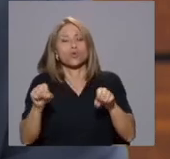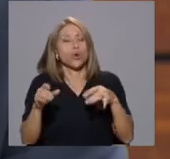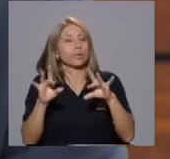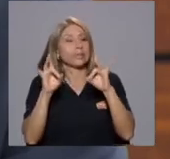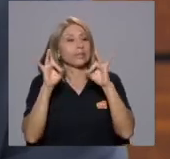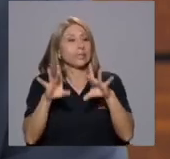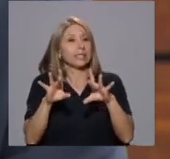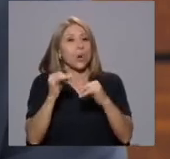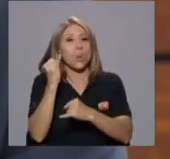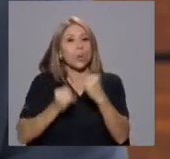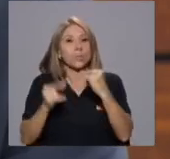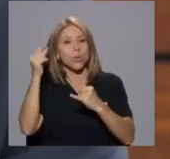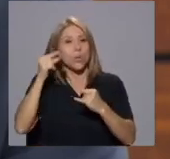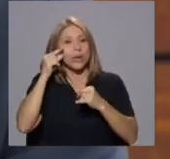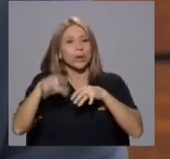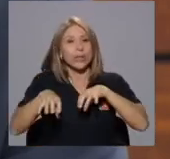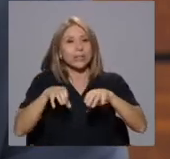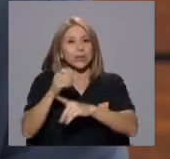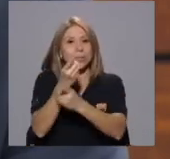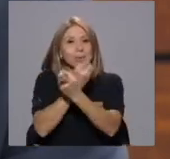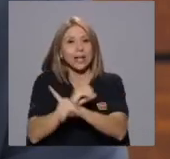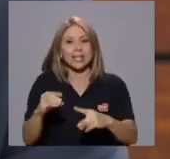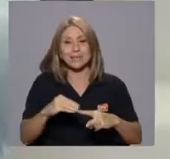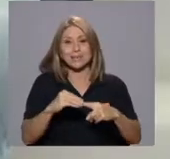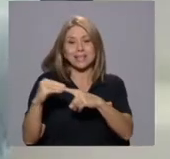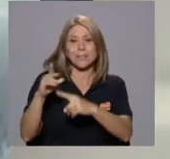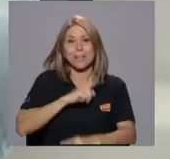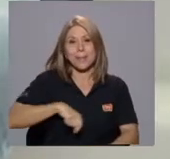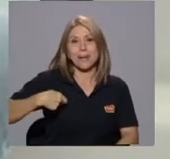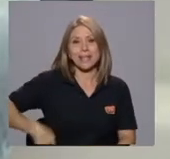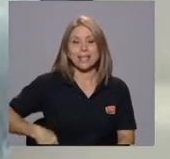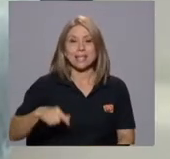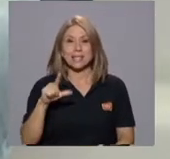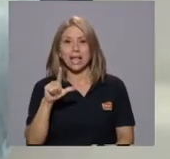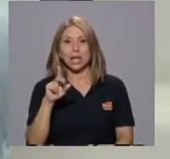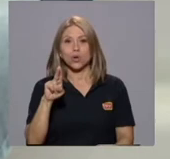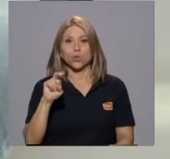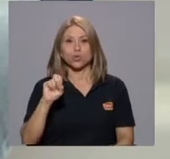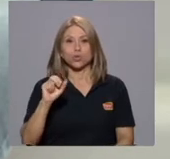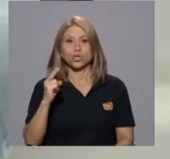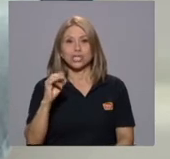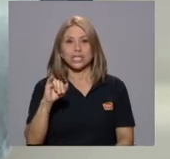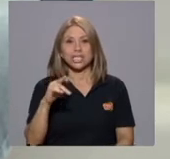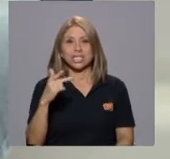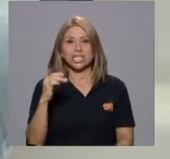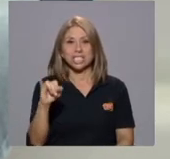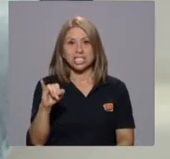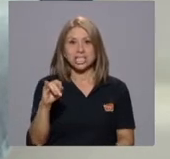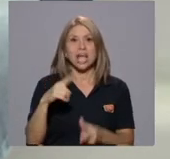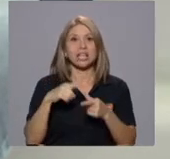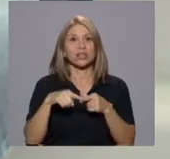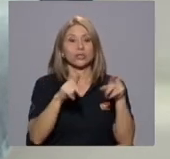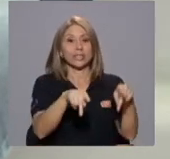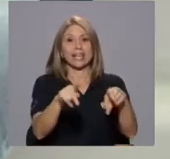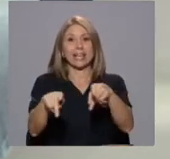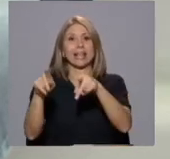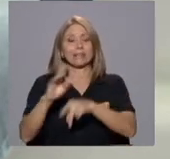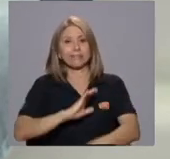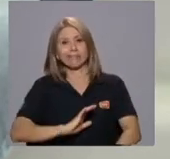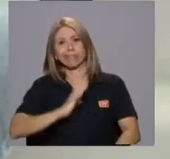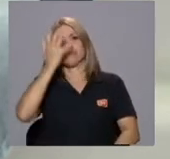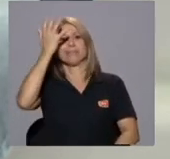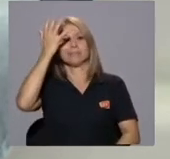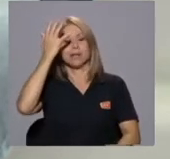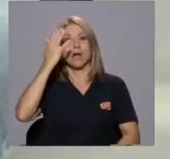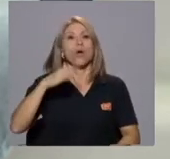Democrática, particularmente del de presidente Lucinchi, y entonces eso enardeció a la población. Y cuando se